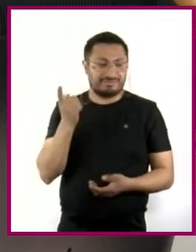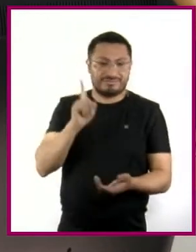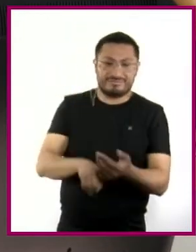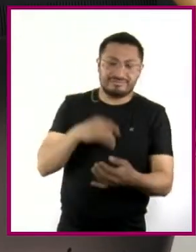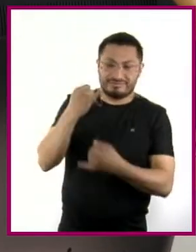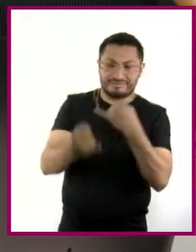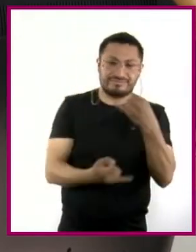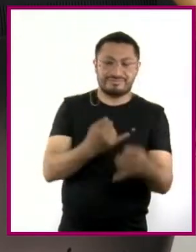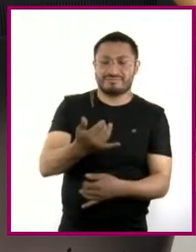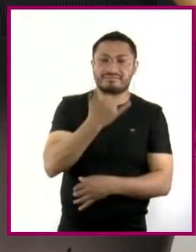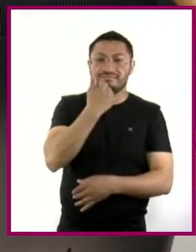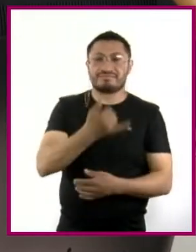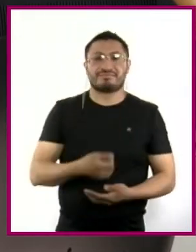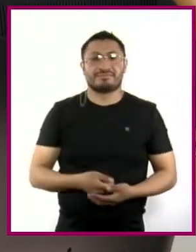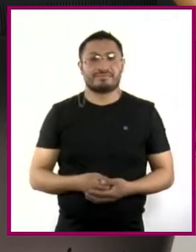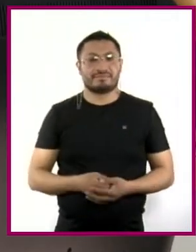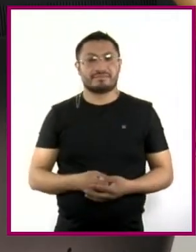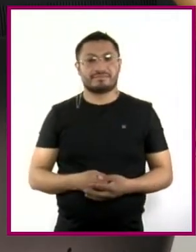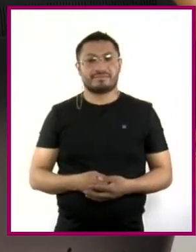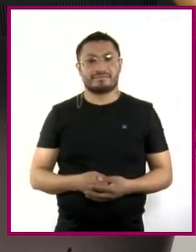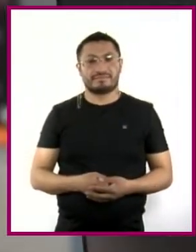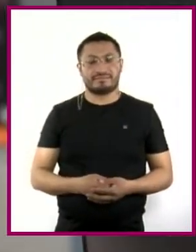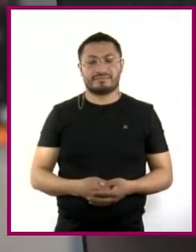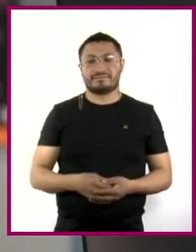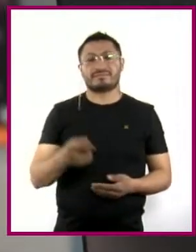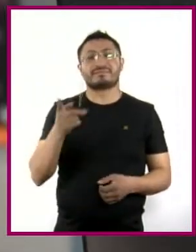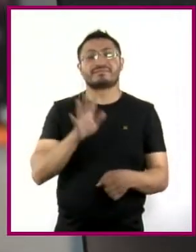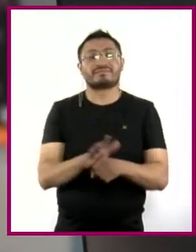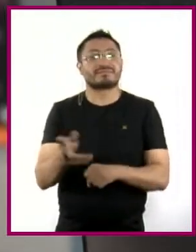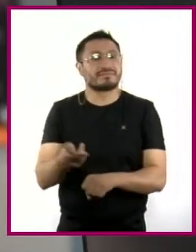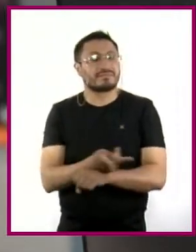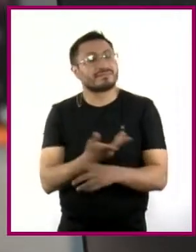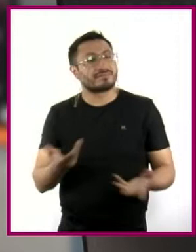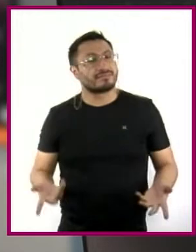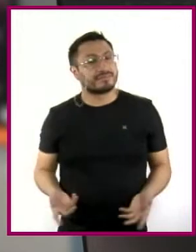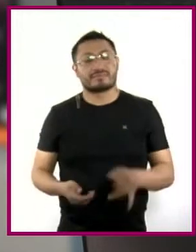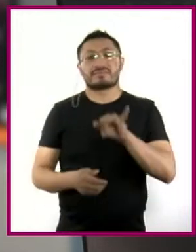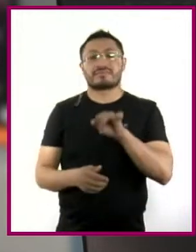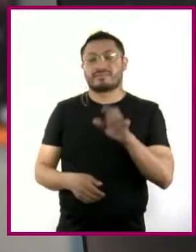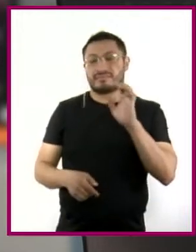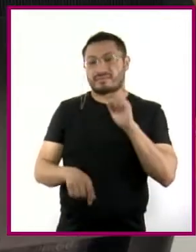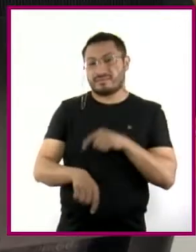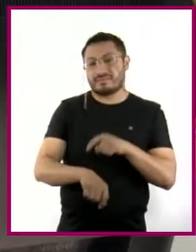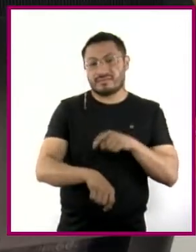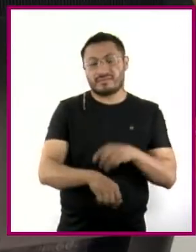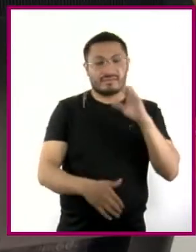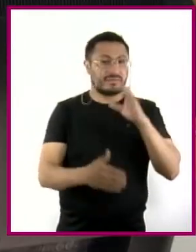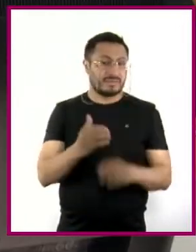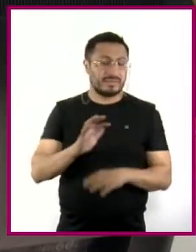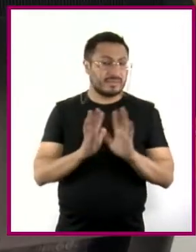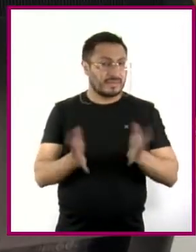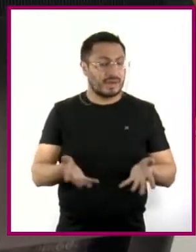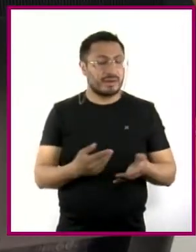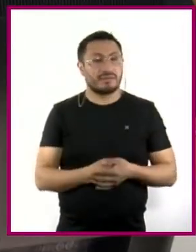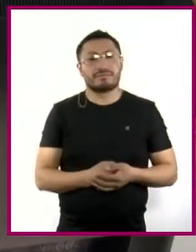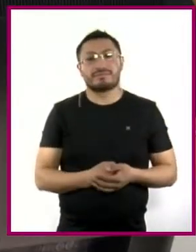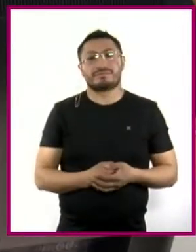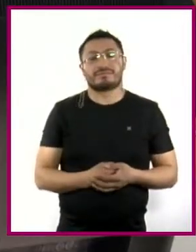juego, perdón. ¿Qué pasó? Ah, sí, que ya se nos acabó el tiempo.